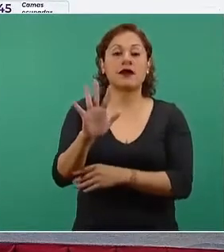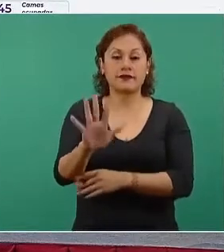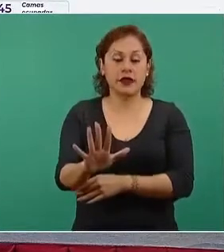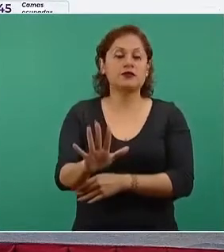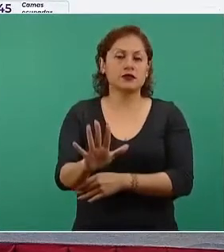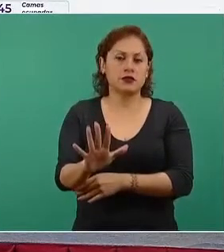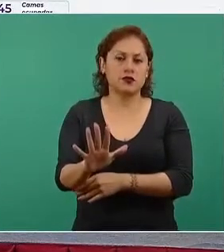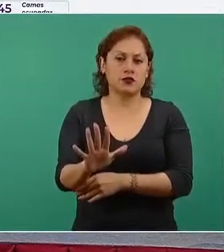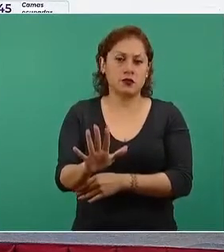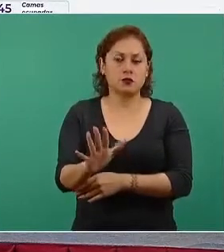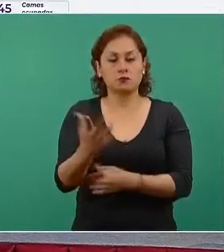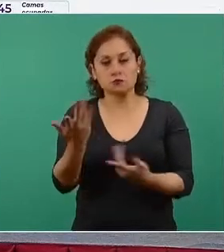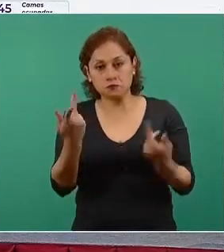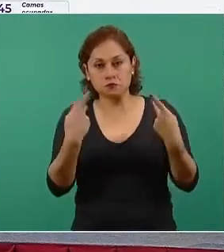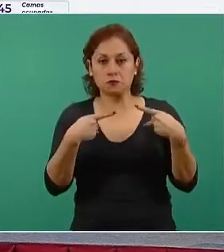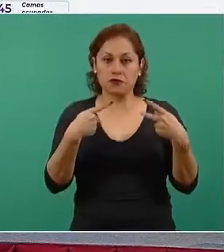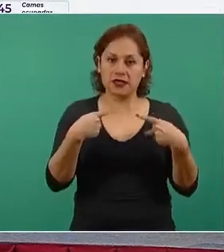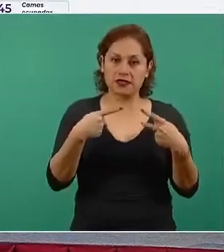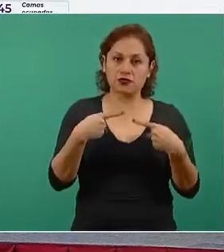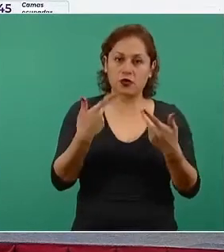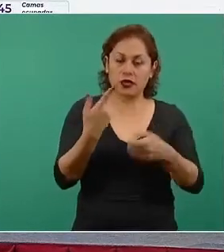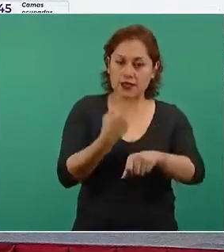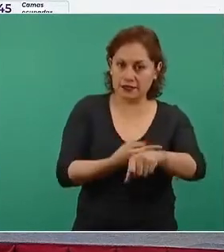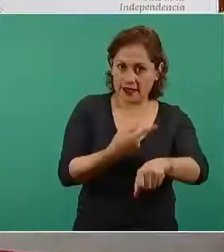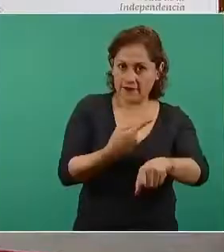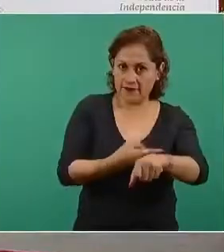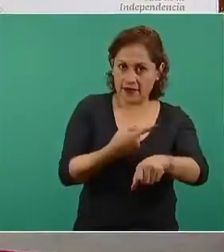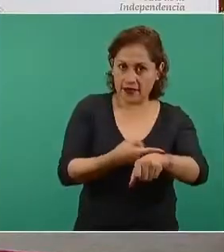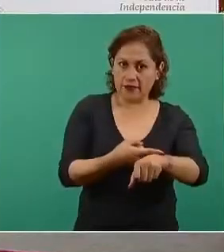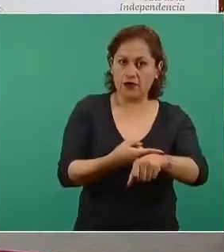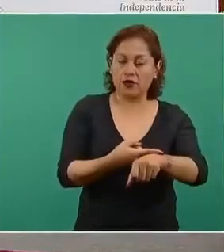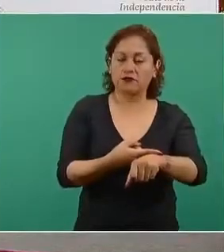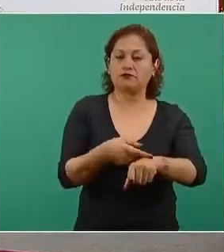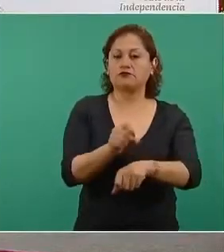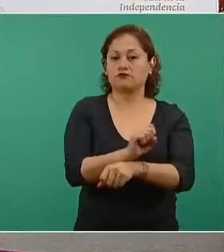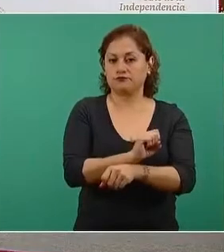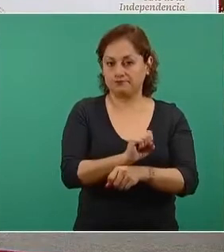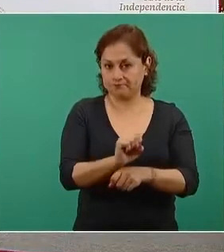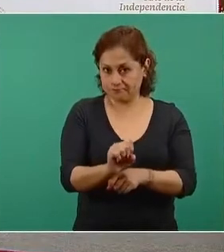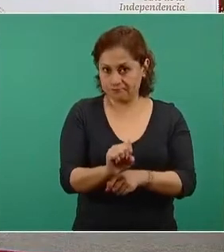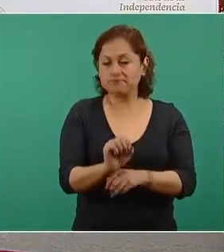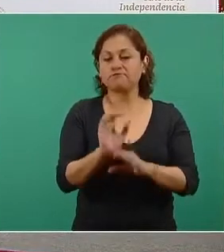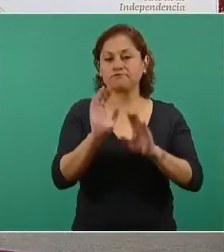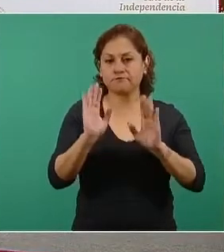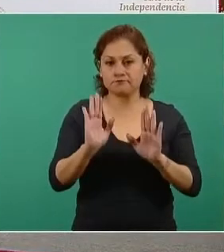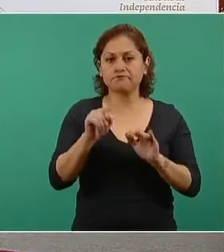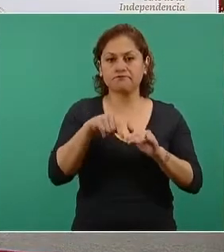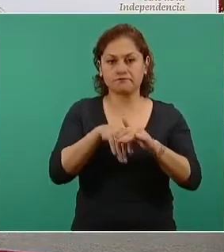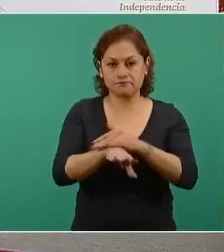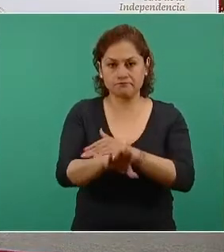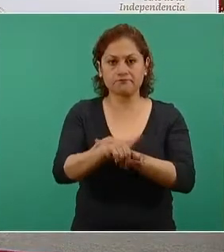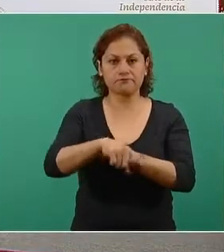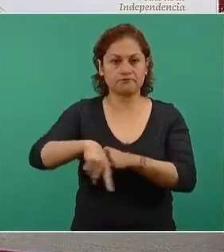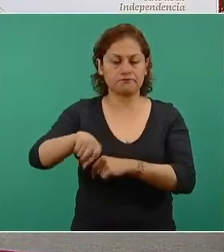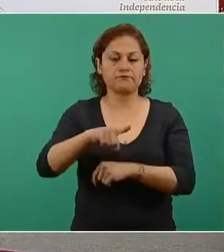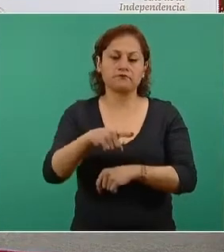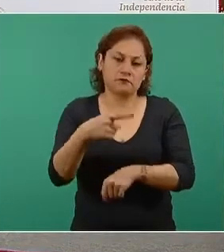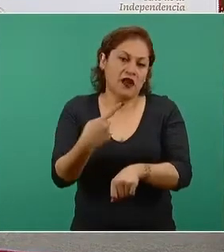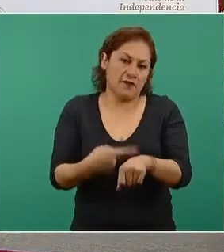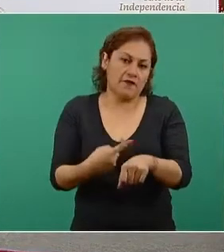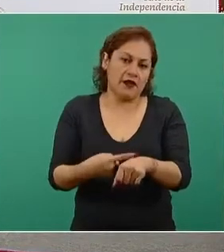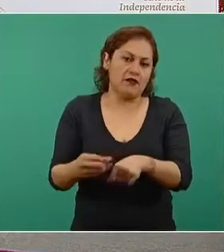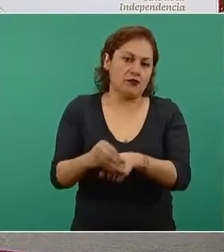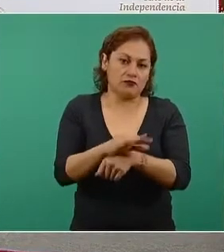pacientes que se encuentran con un estado de salud compatible a tener la infección